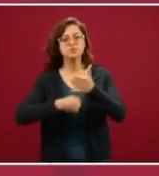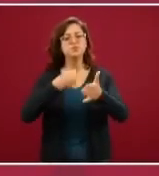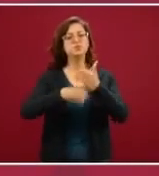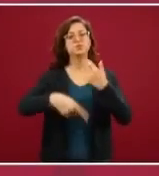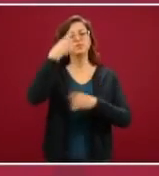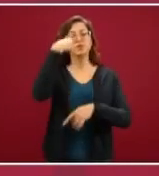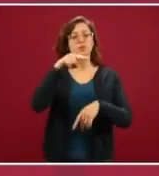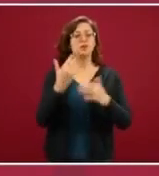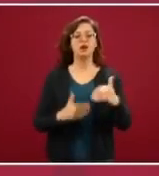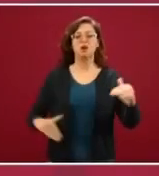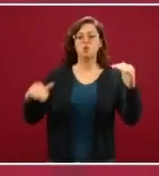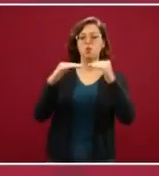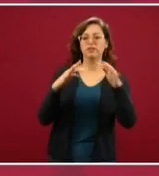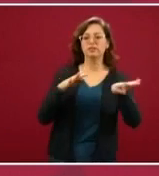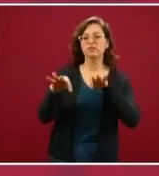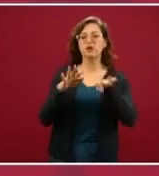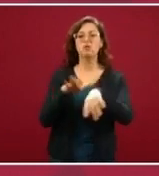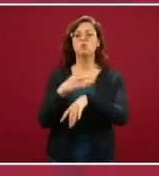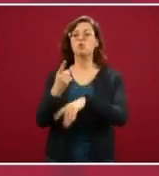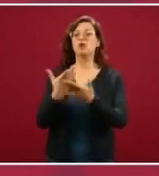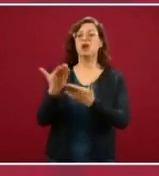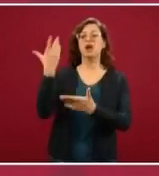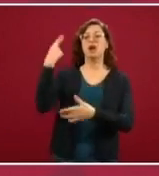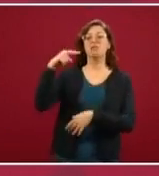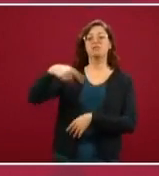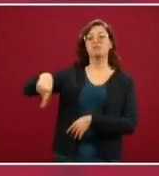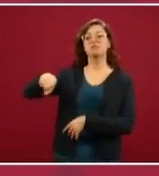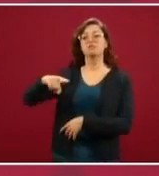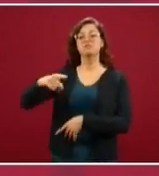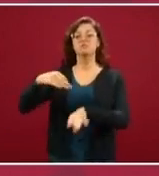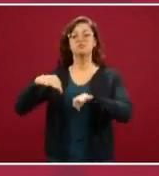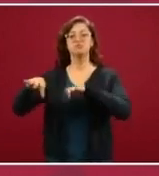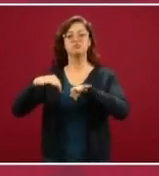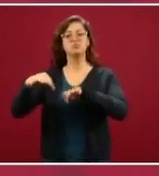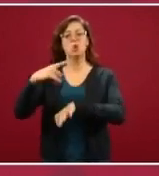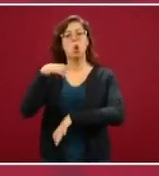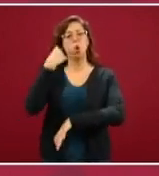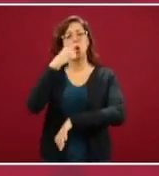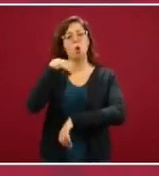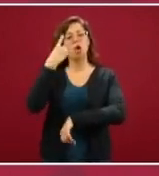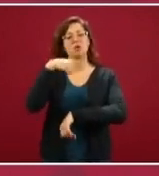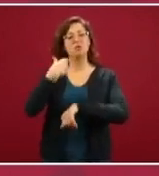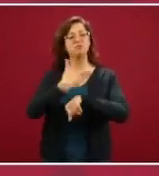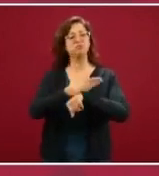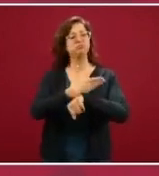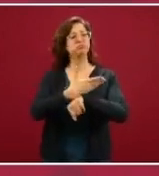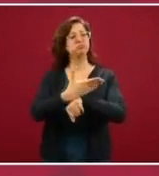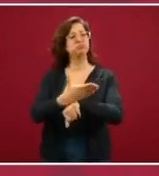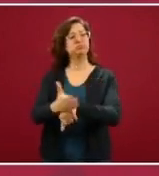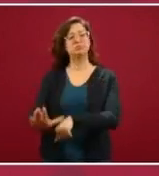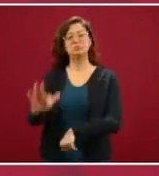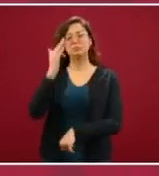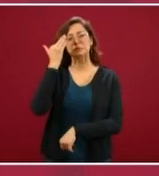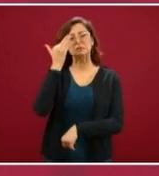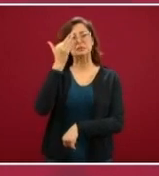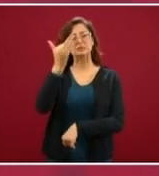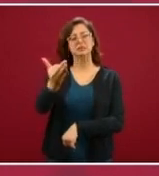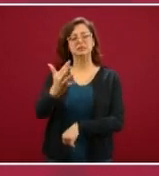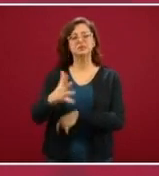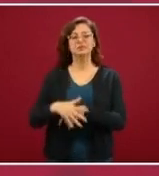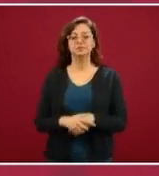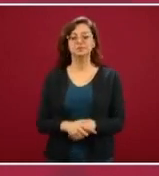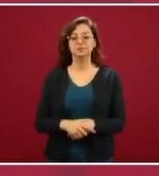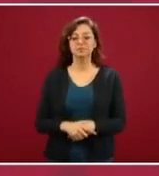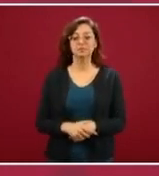en que trabajaban, la jornada laboral, que era mucha la jornada laboral. Por eso